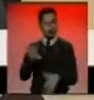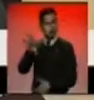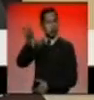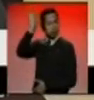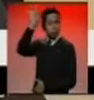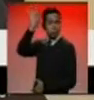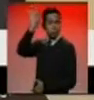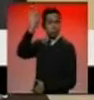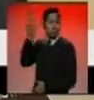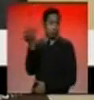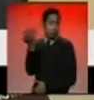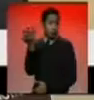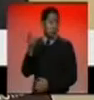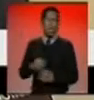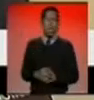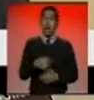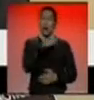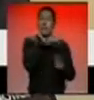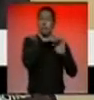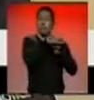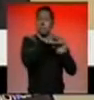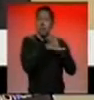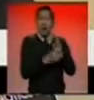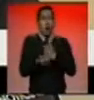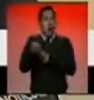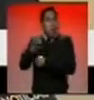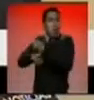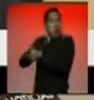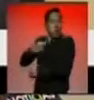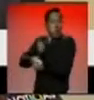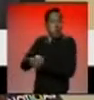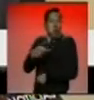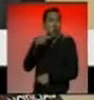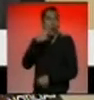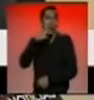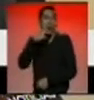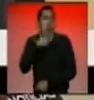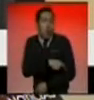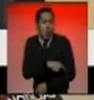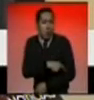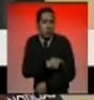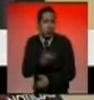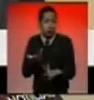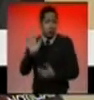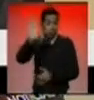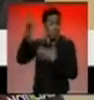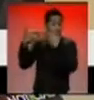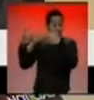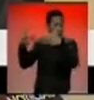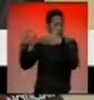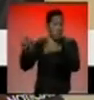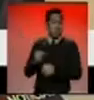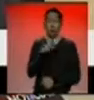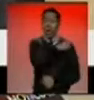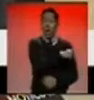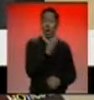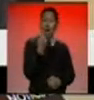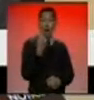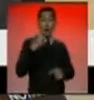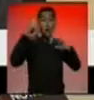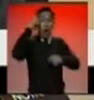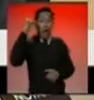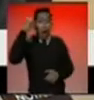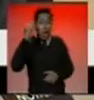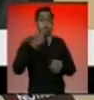aparentemente la simulación de venta de un banco el banco banif y en panamá que por ley el banquero lazo tenía que vender